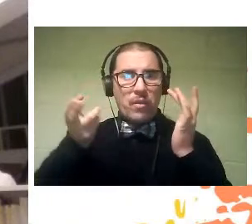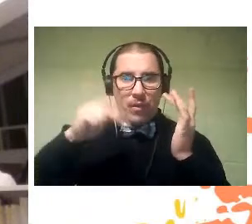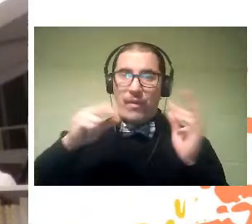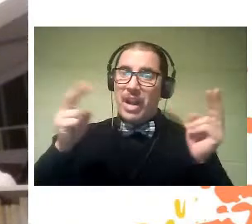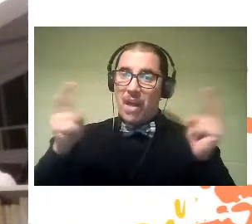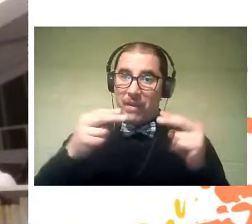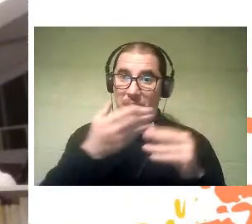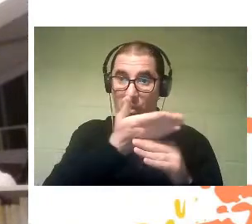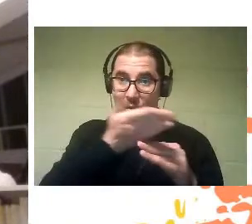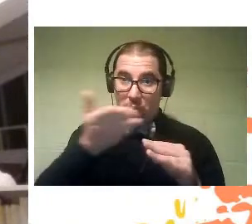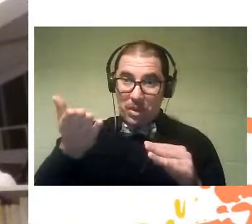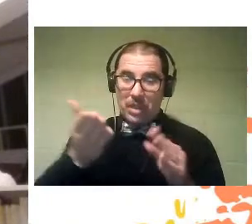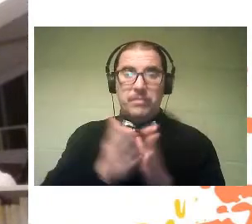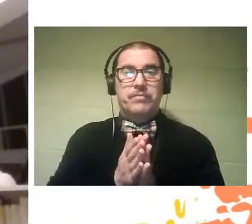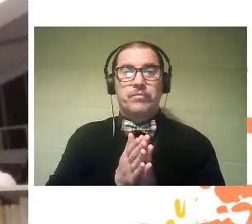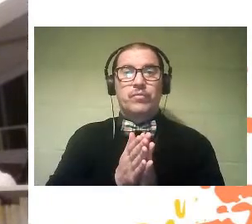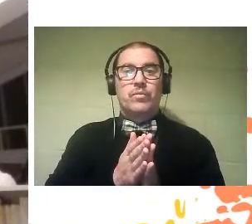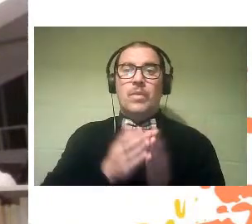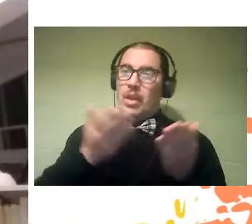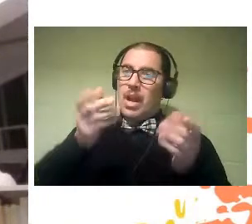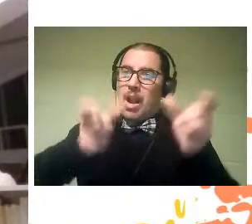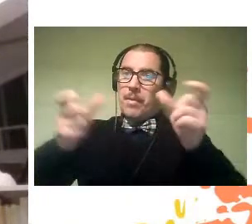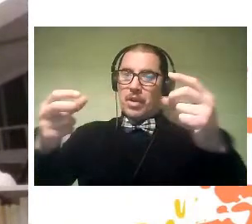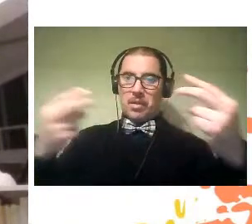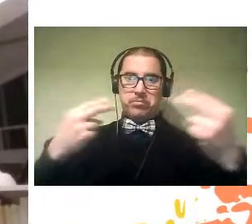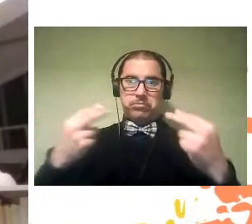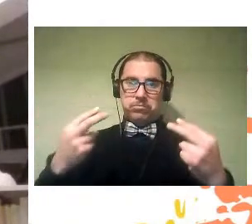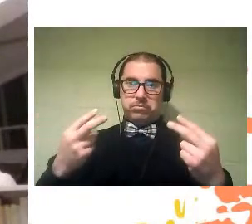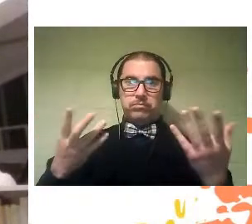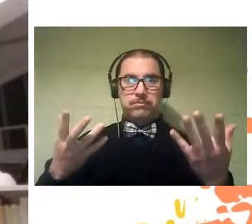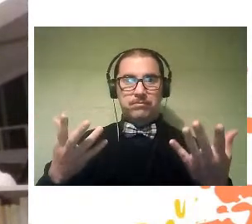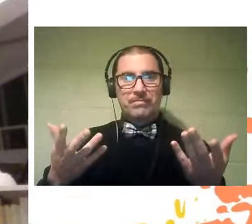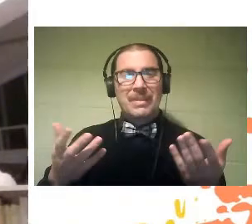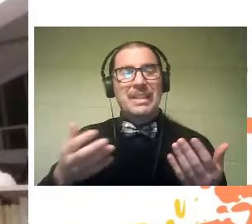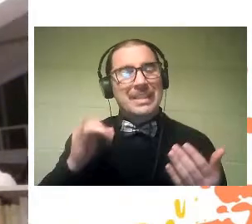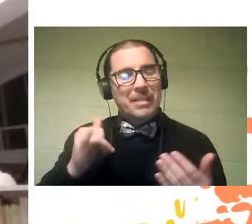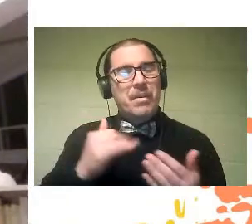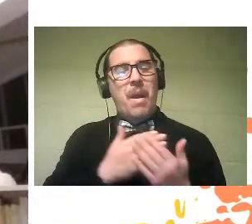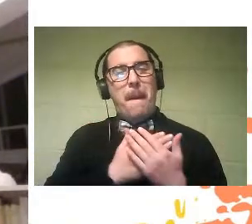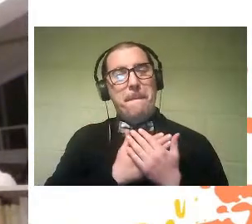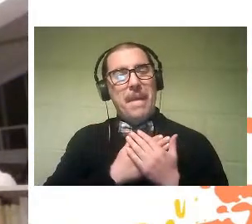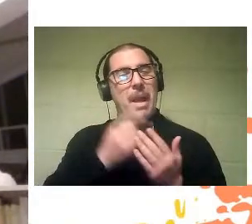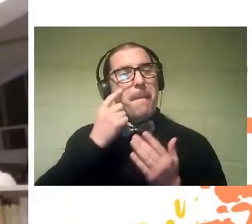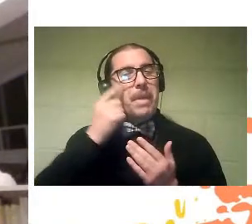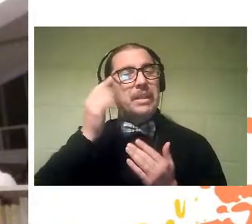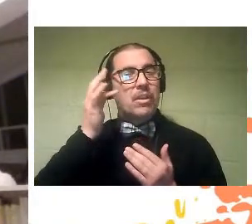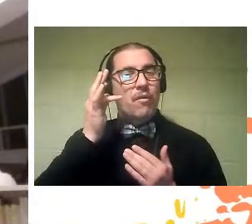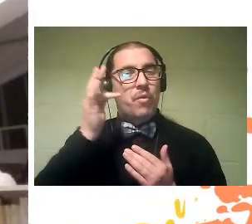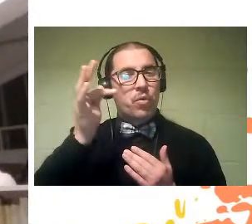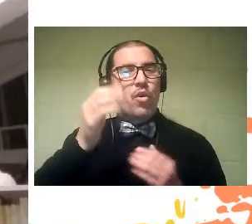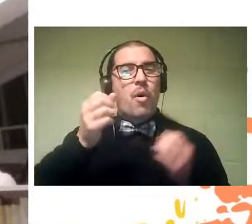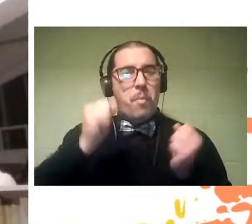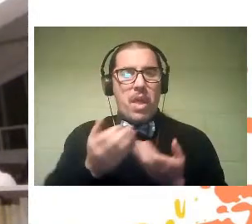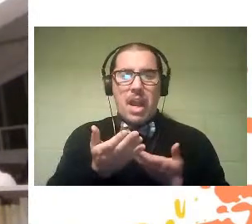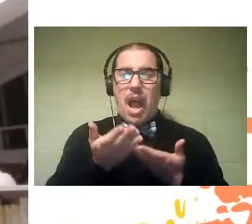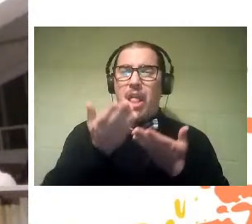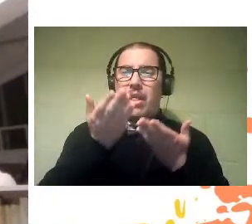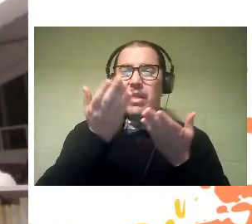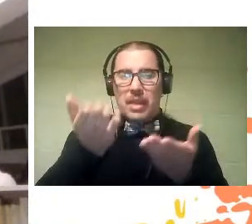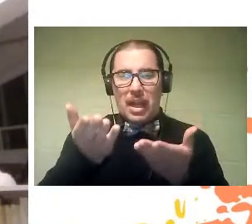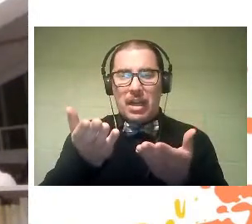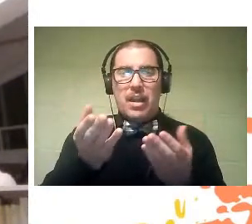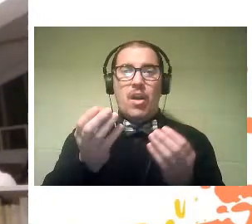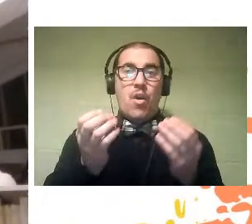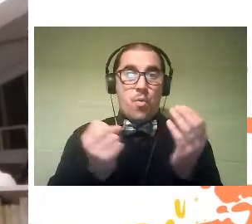con ustedes, nuestro público, y lo hacemos con la esperanza de poder proporcionarles una